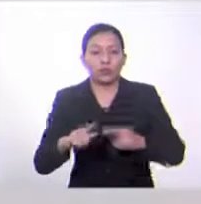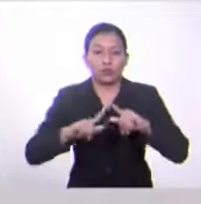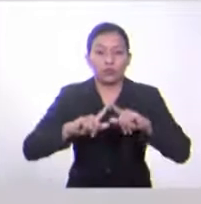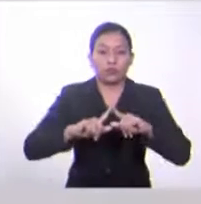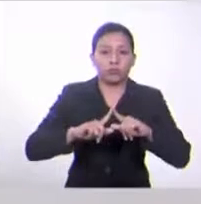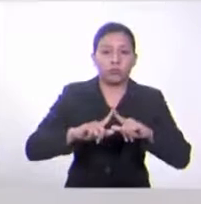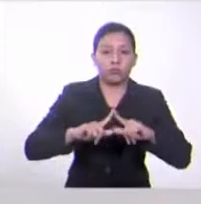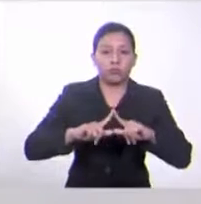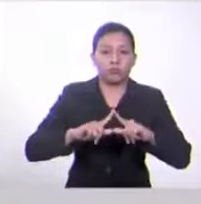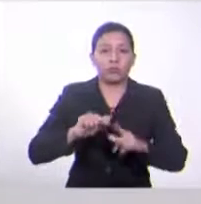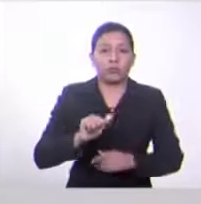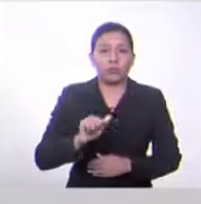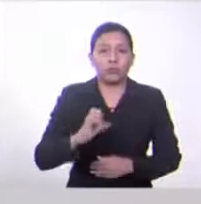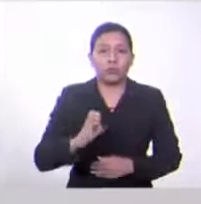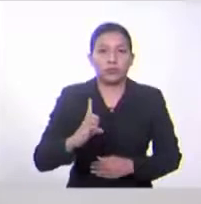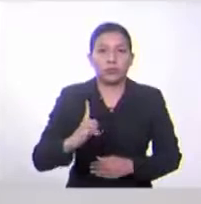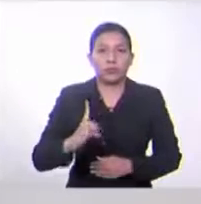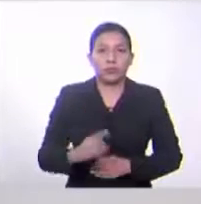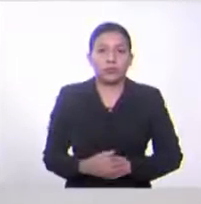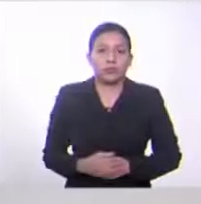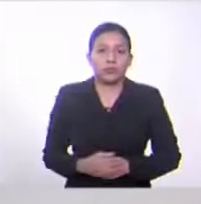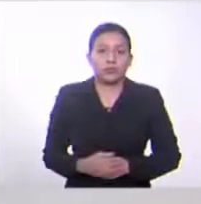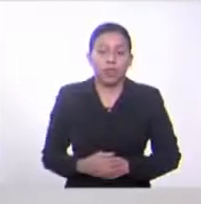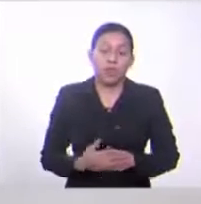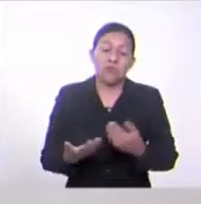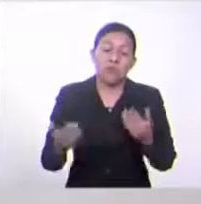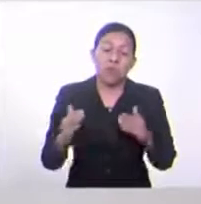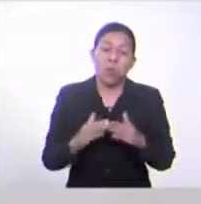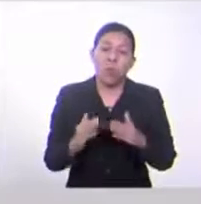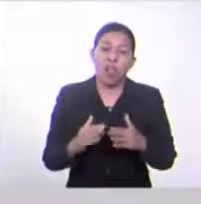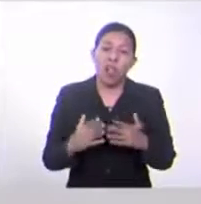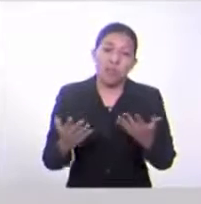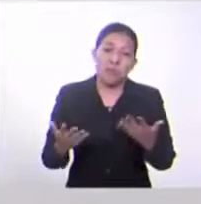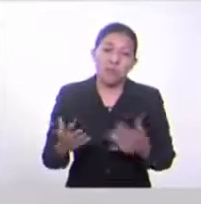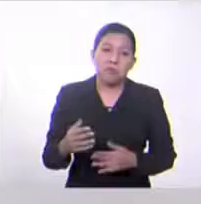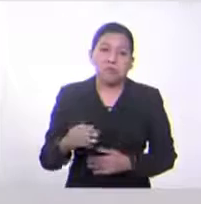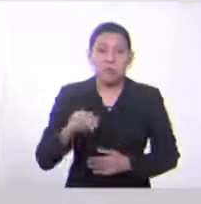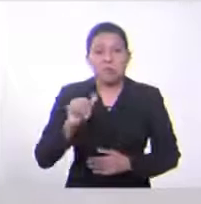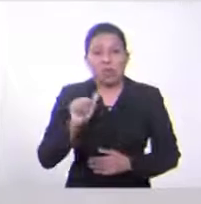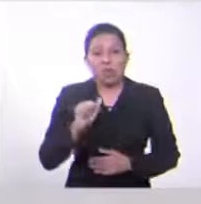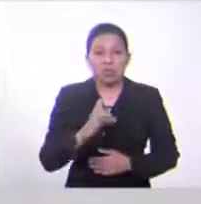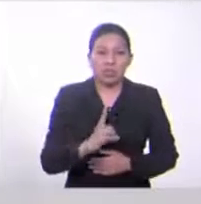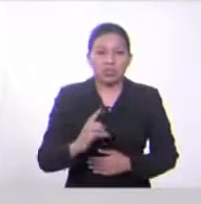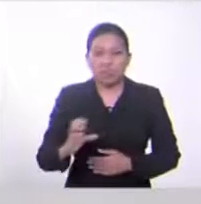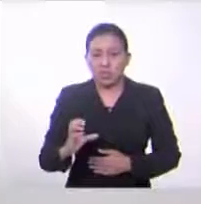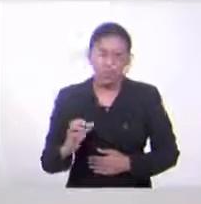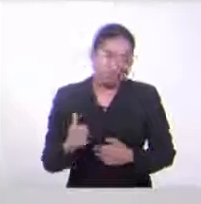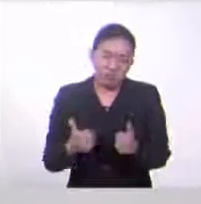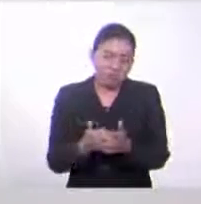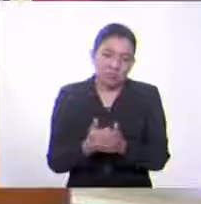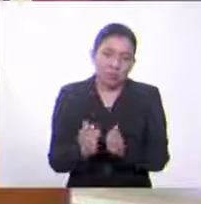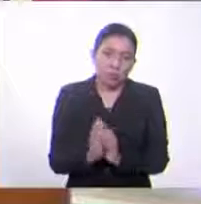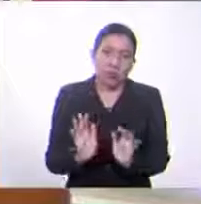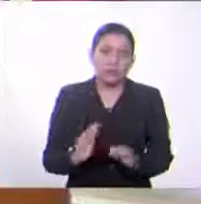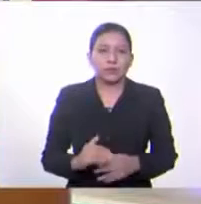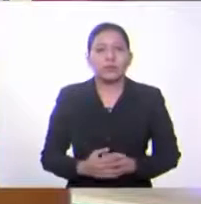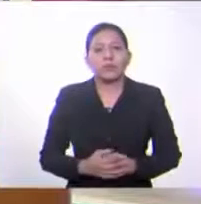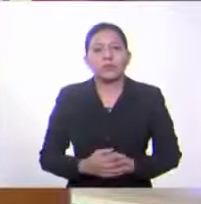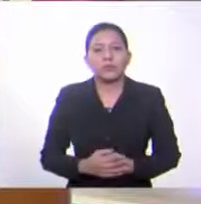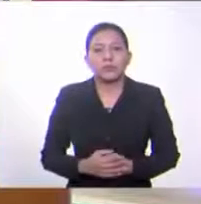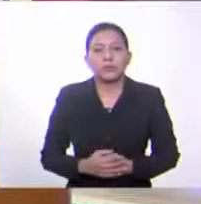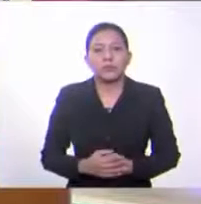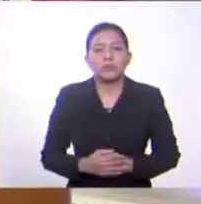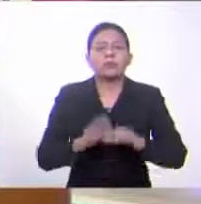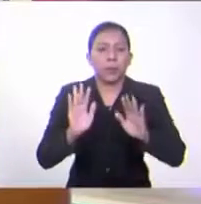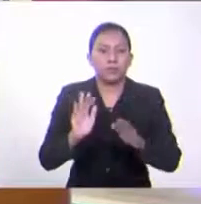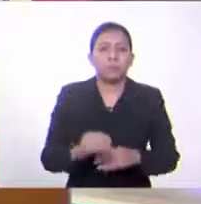ACD. También lo podría nombrar ADC, ¿sí? Estaría bien también.